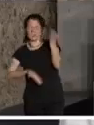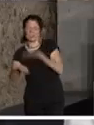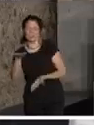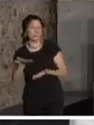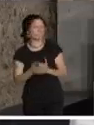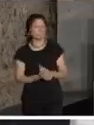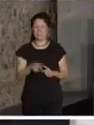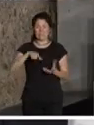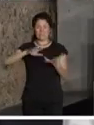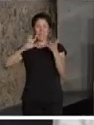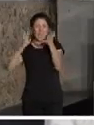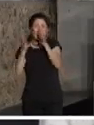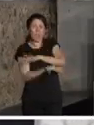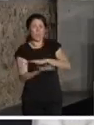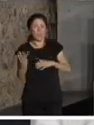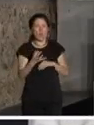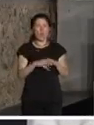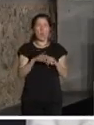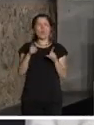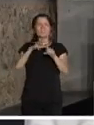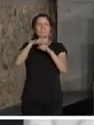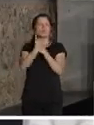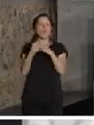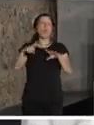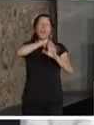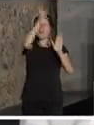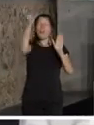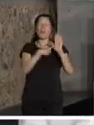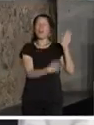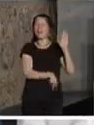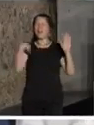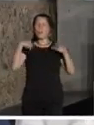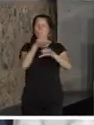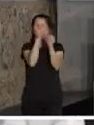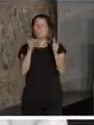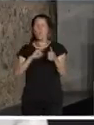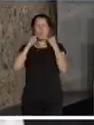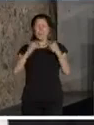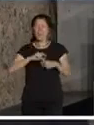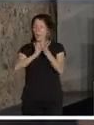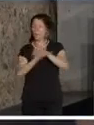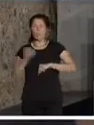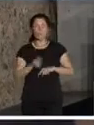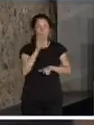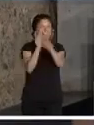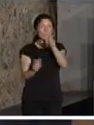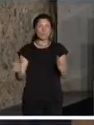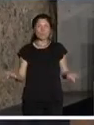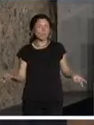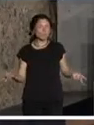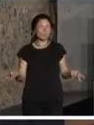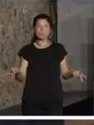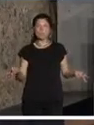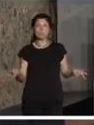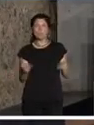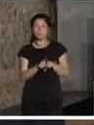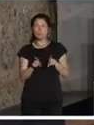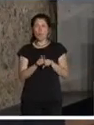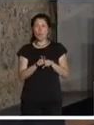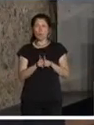esta transición tiene que cambiar el paradigma entero del modelo energético y tiene que hacer que la gente sea